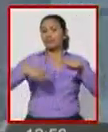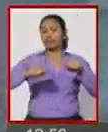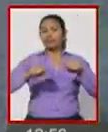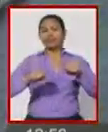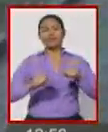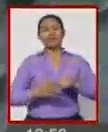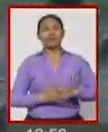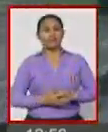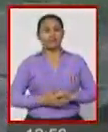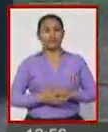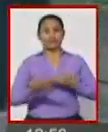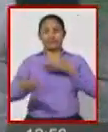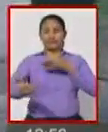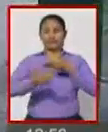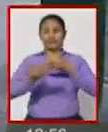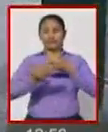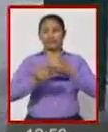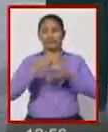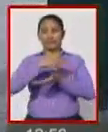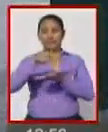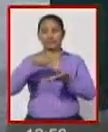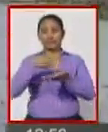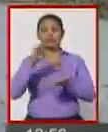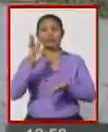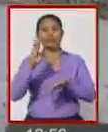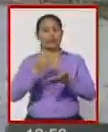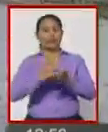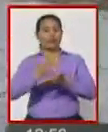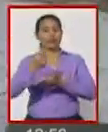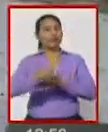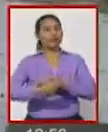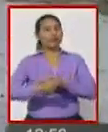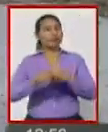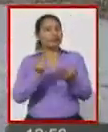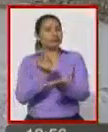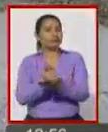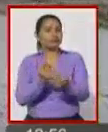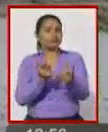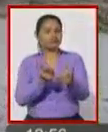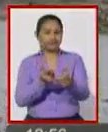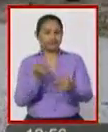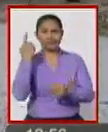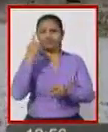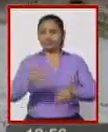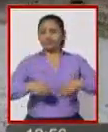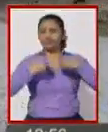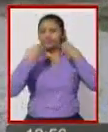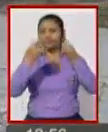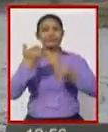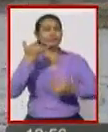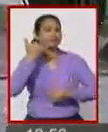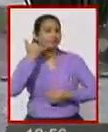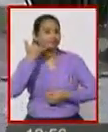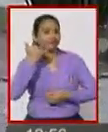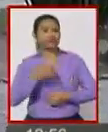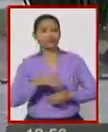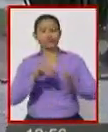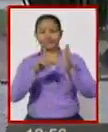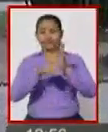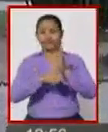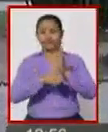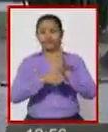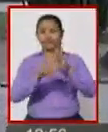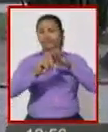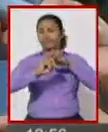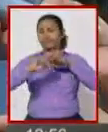una motocicleta por inmediaciones de la plazuela 6 de agosto. Ella fue amenazada con un arma de fuego para que entregara su teléfono celular.